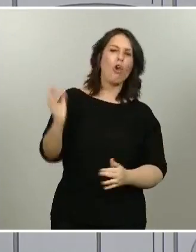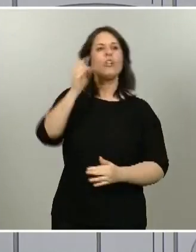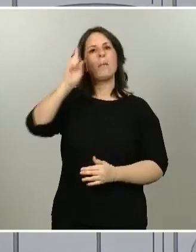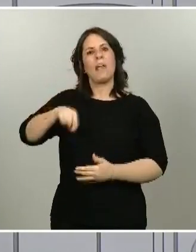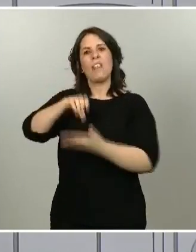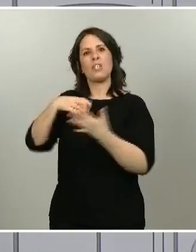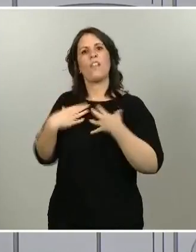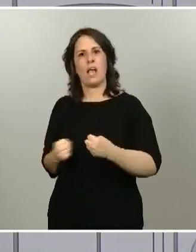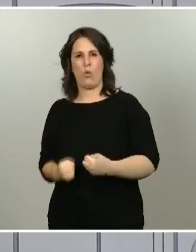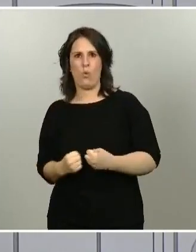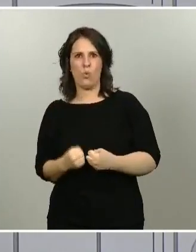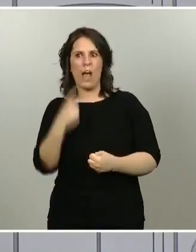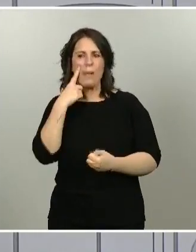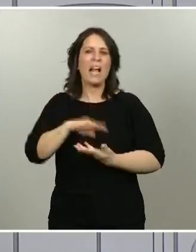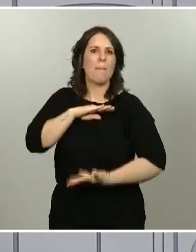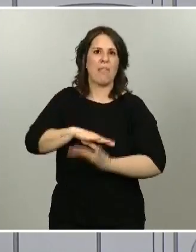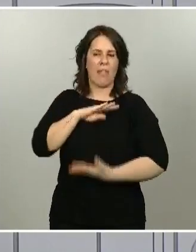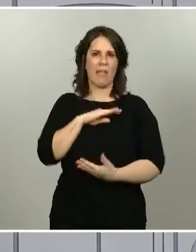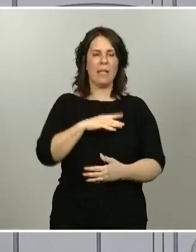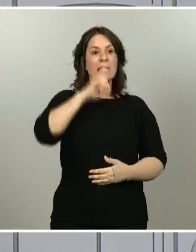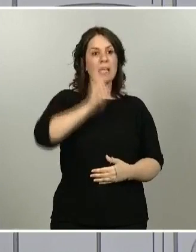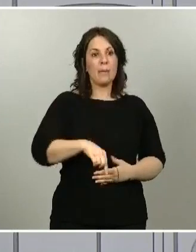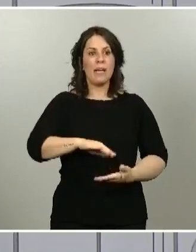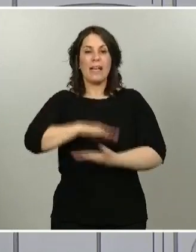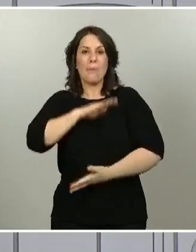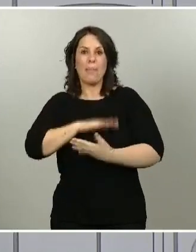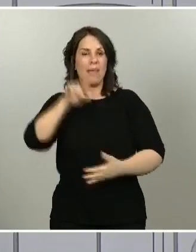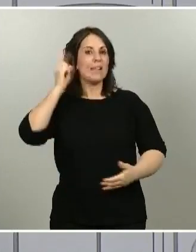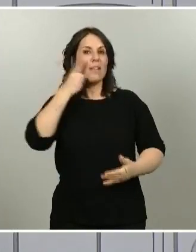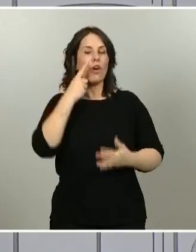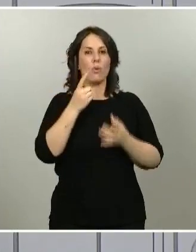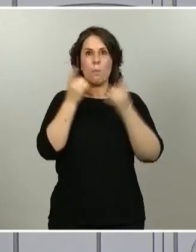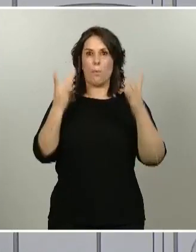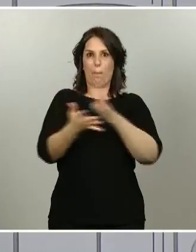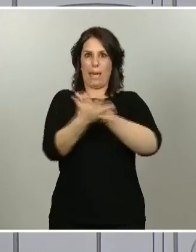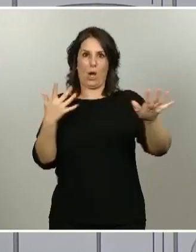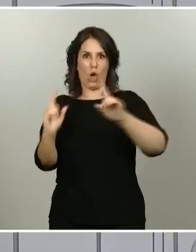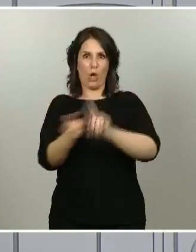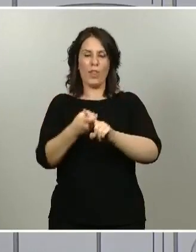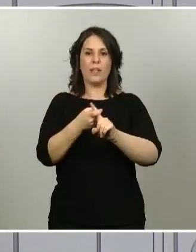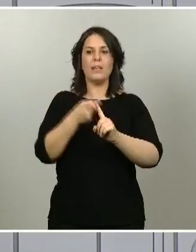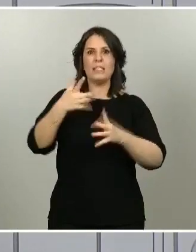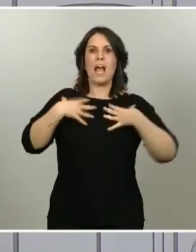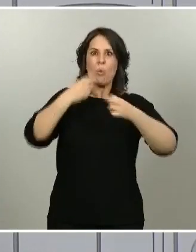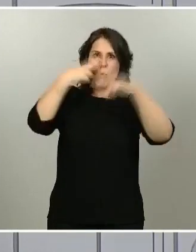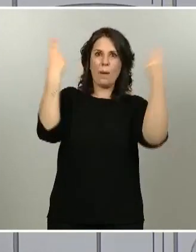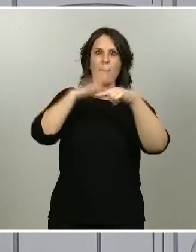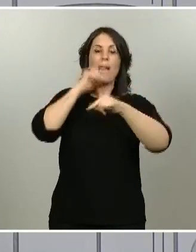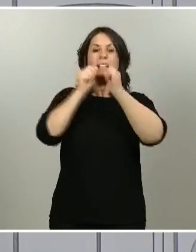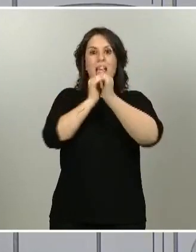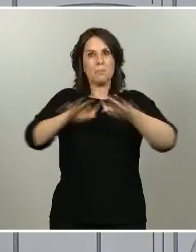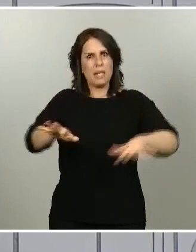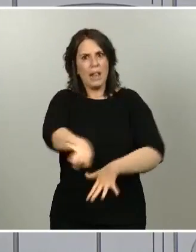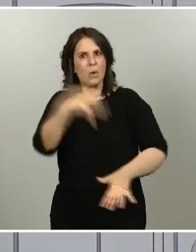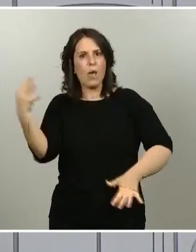Estamos trabajando también en capacidad de detección precoz y en las capacidades de salud pública para transmitir la información adecuadamente a través de sistemas de